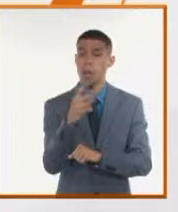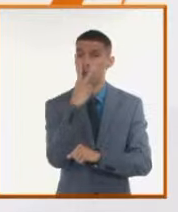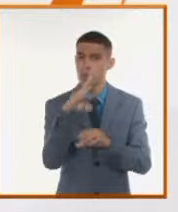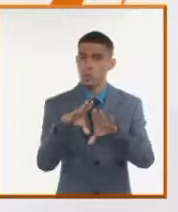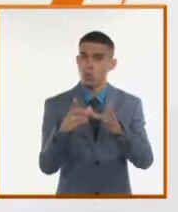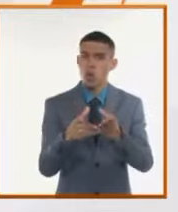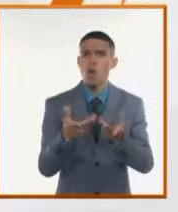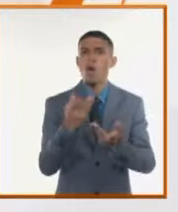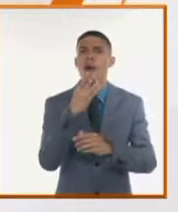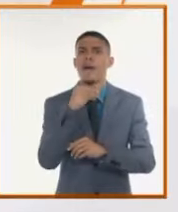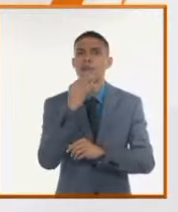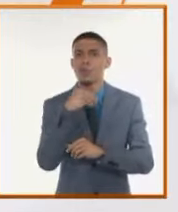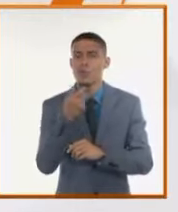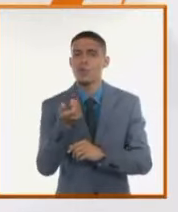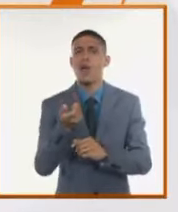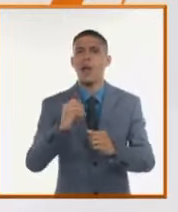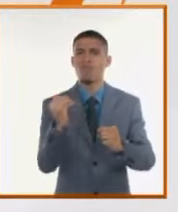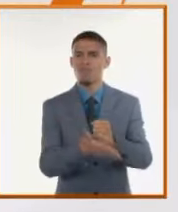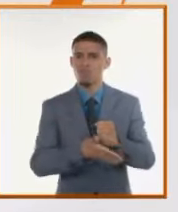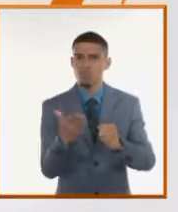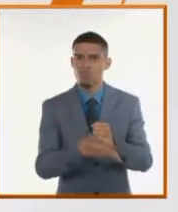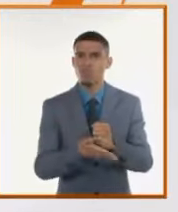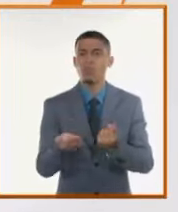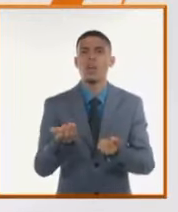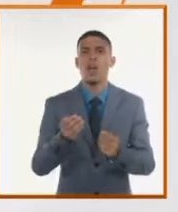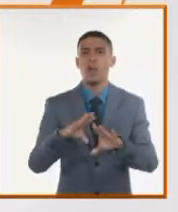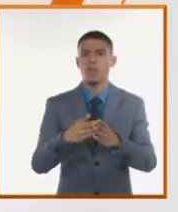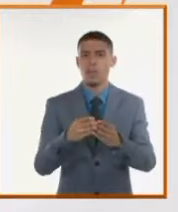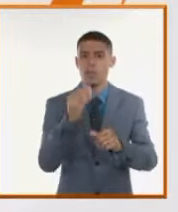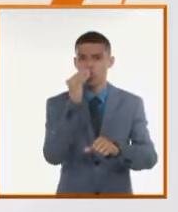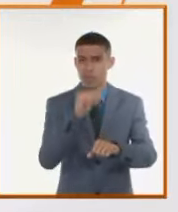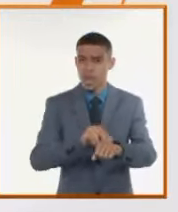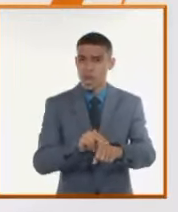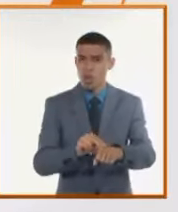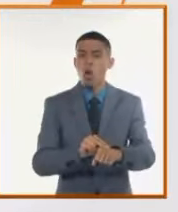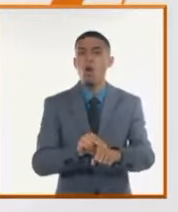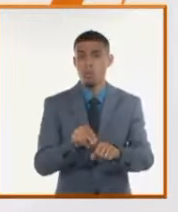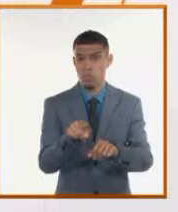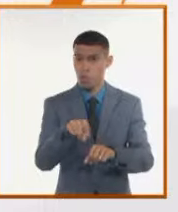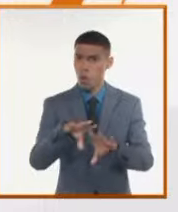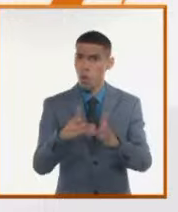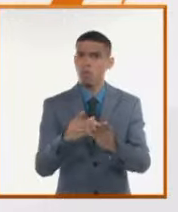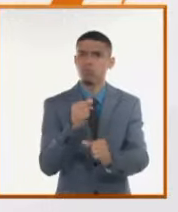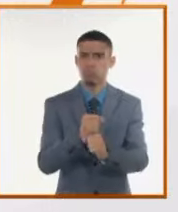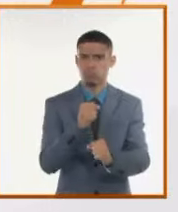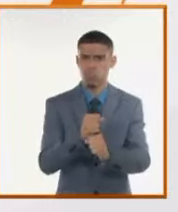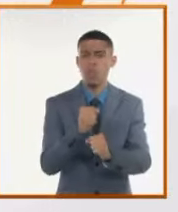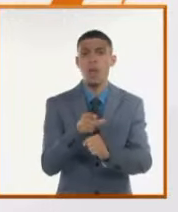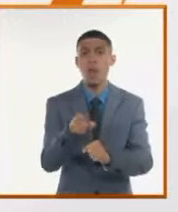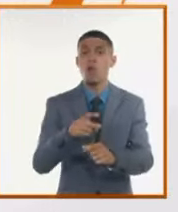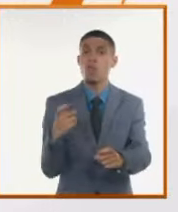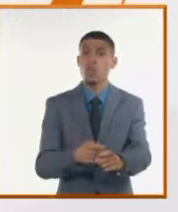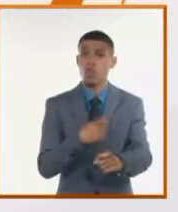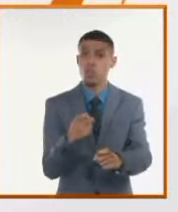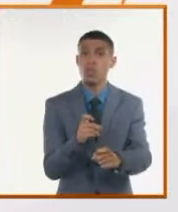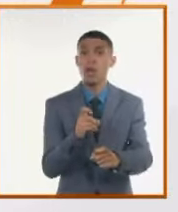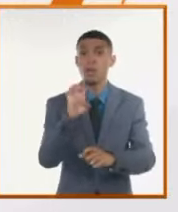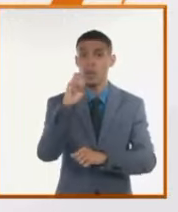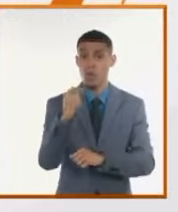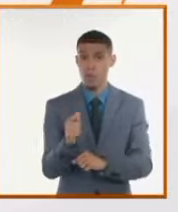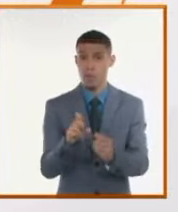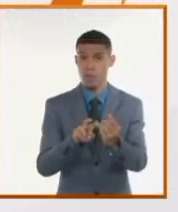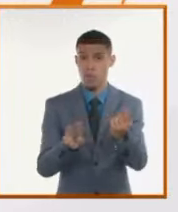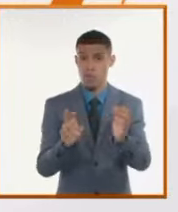de azúcar mieles cañas alcohol y otras transportaciones para el ferrocarril y están luchando porque la economía de la